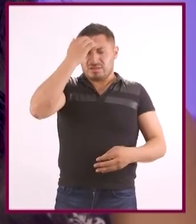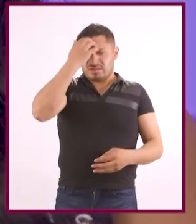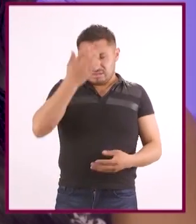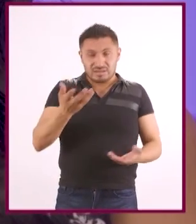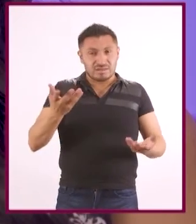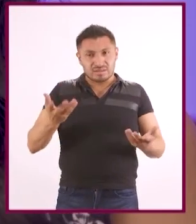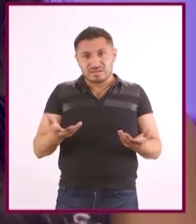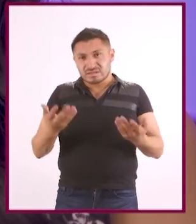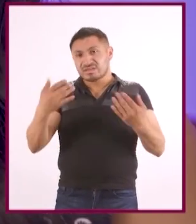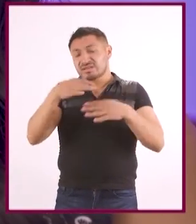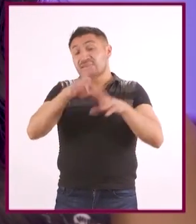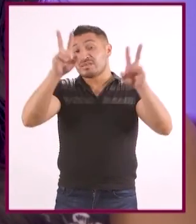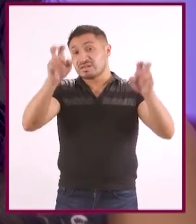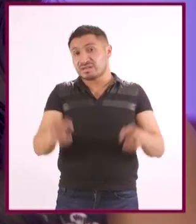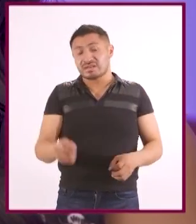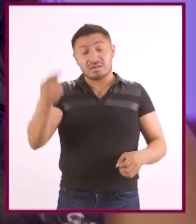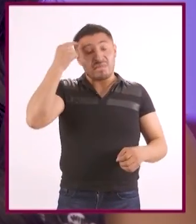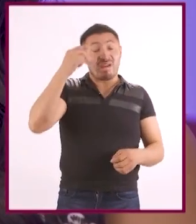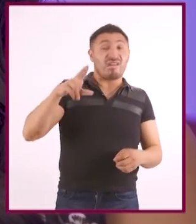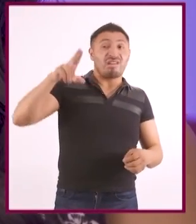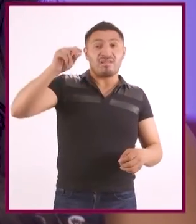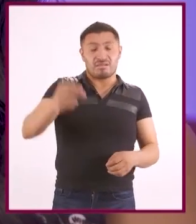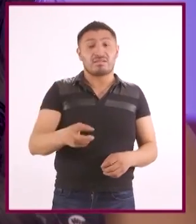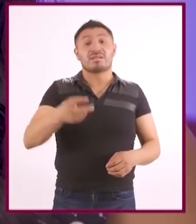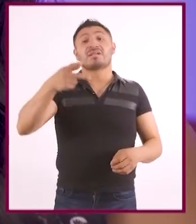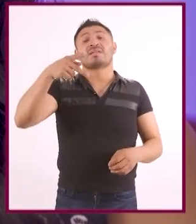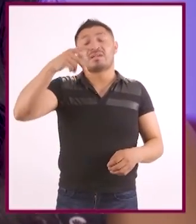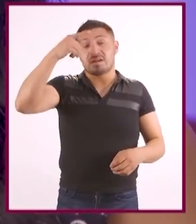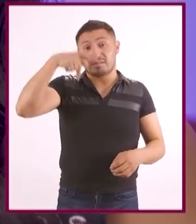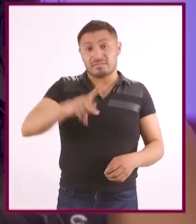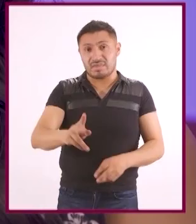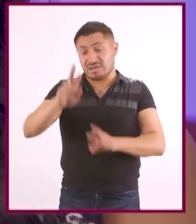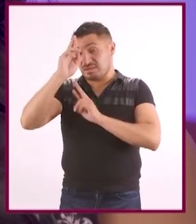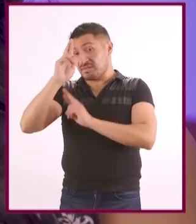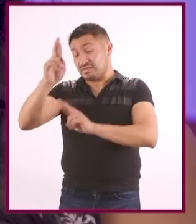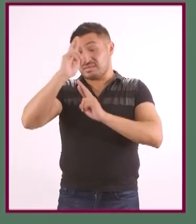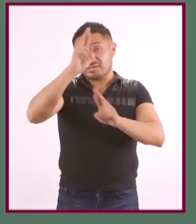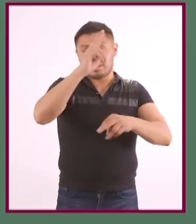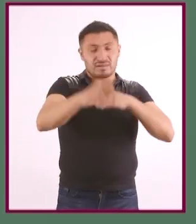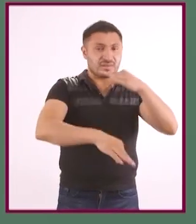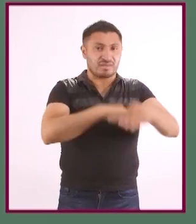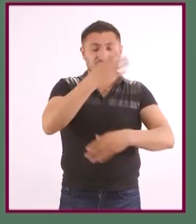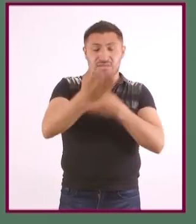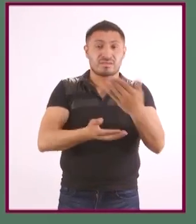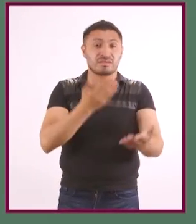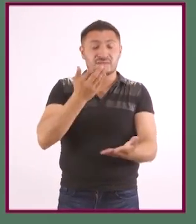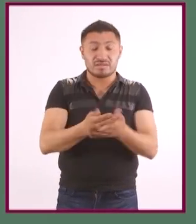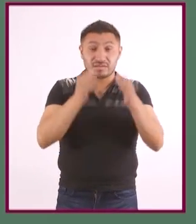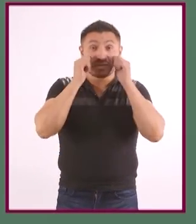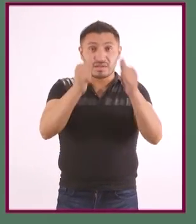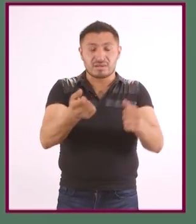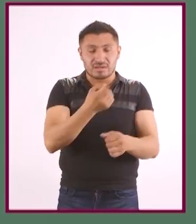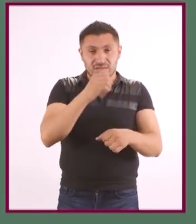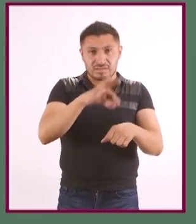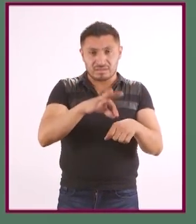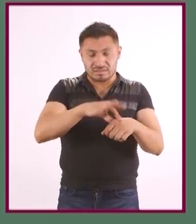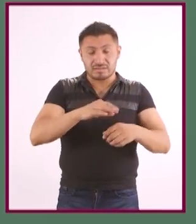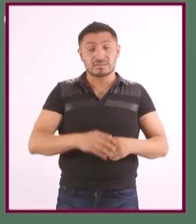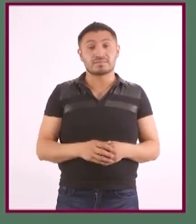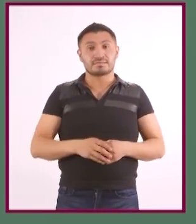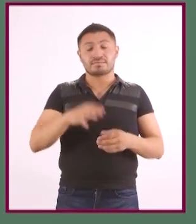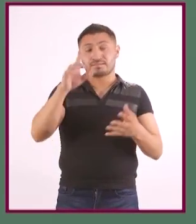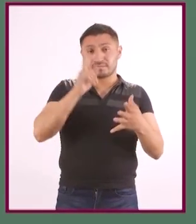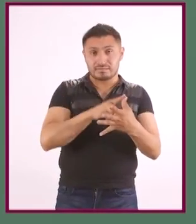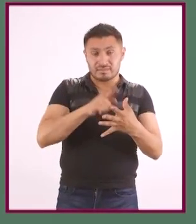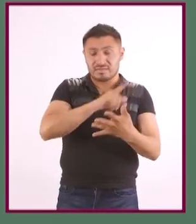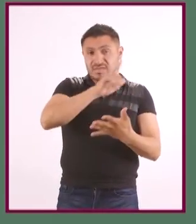personal de salud objetor sin que eso implique que las y los pacientes se vean privados de un servicio. 5. De acuerdo con la Ley General de